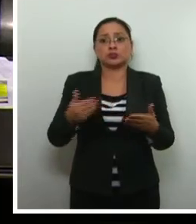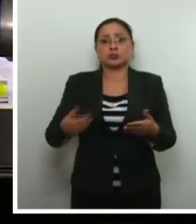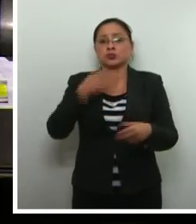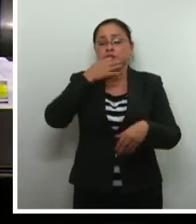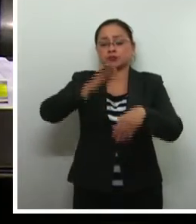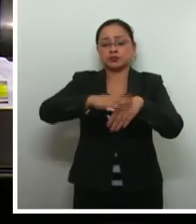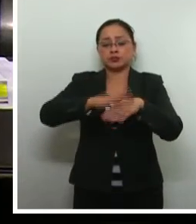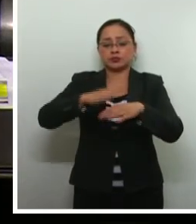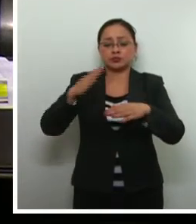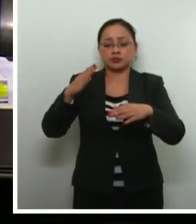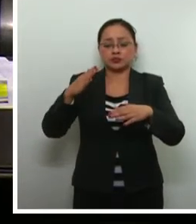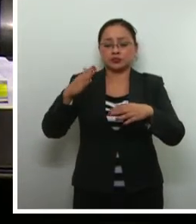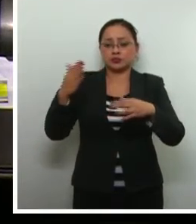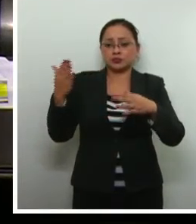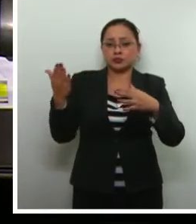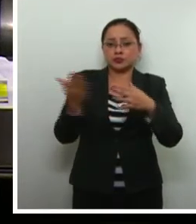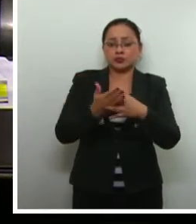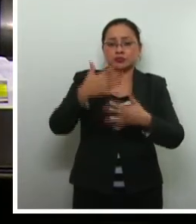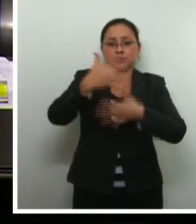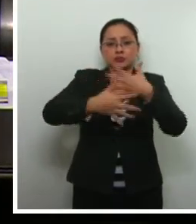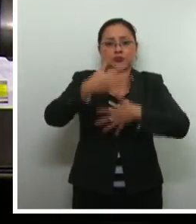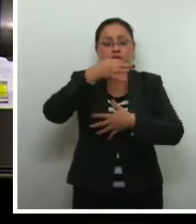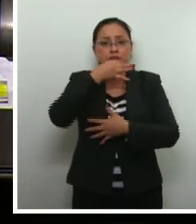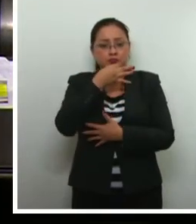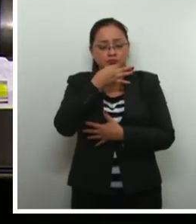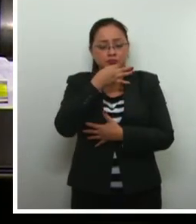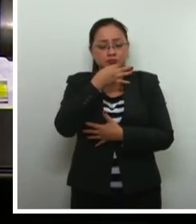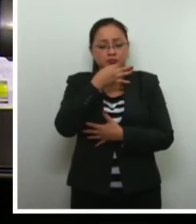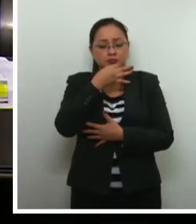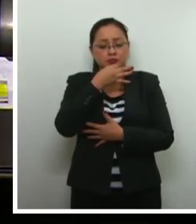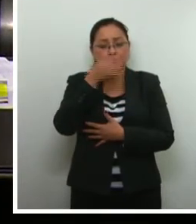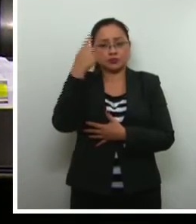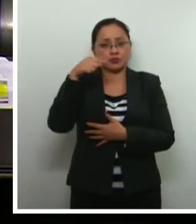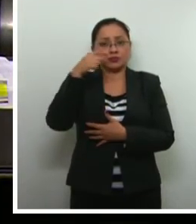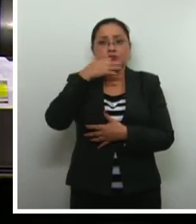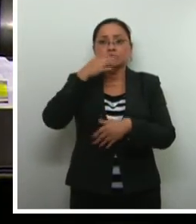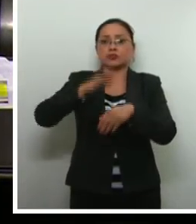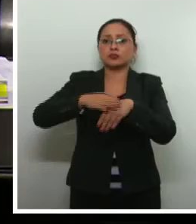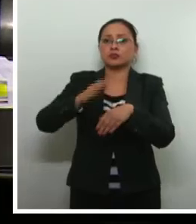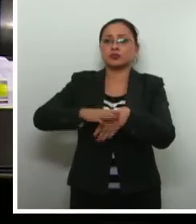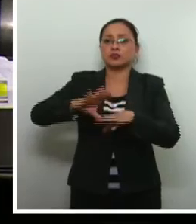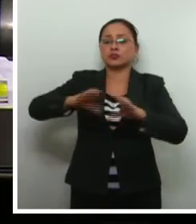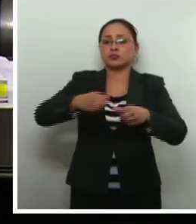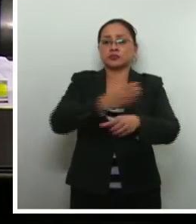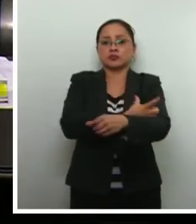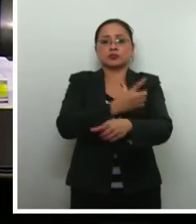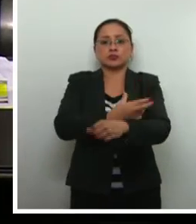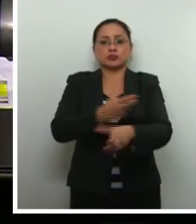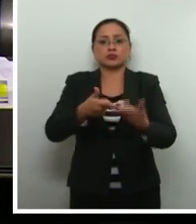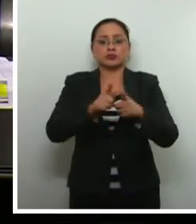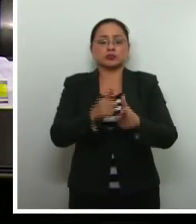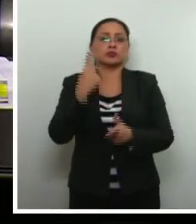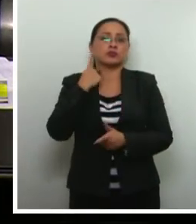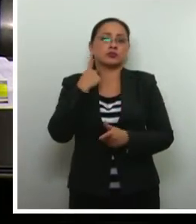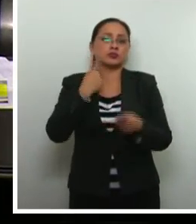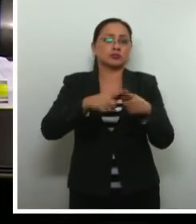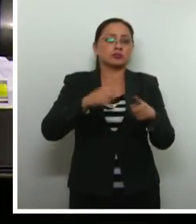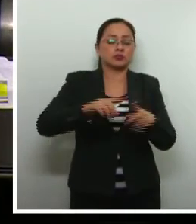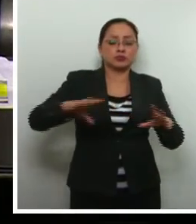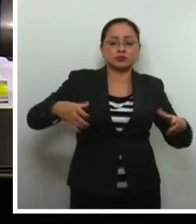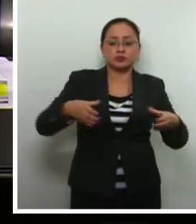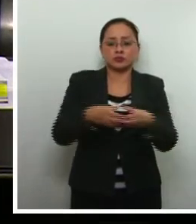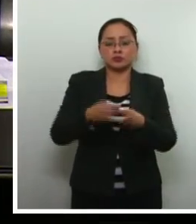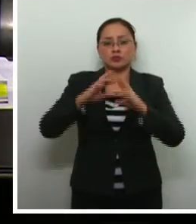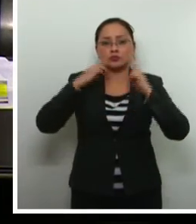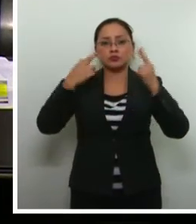decretar un receso de 15 minutos e invito a los coordinadores a tener una